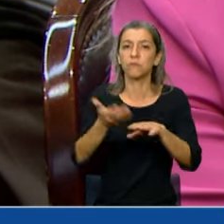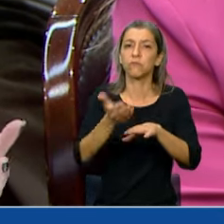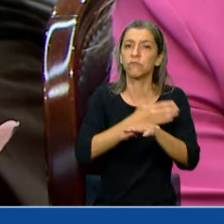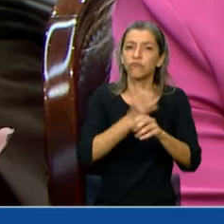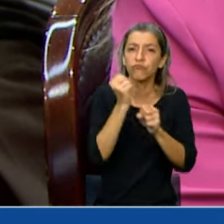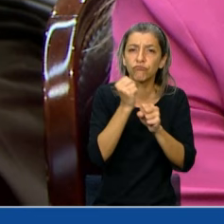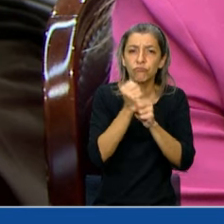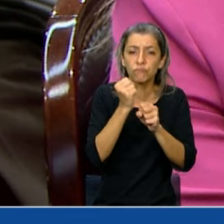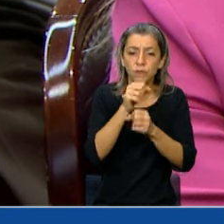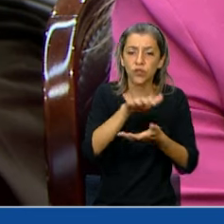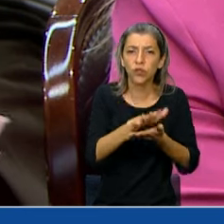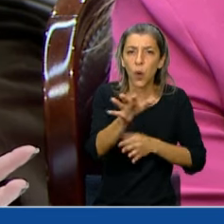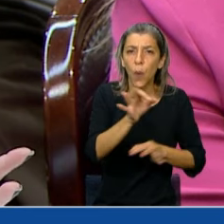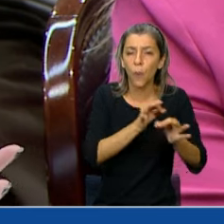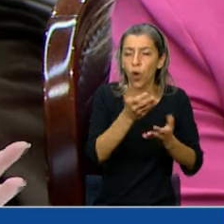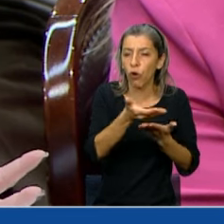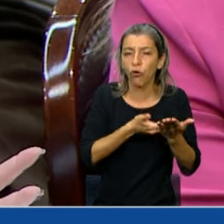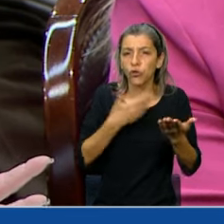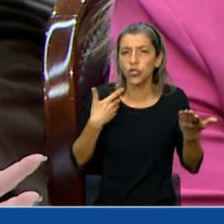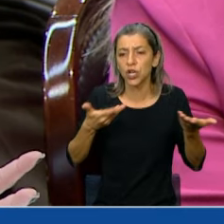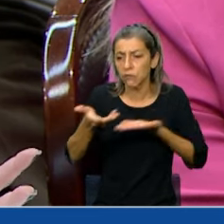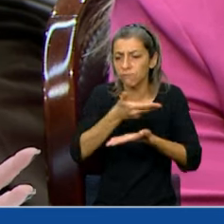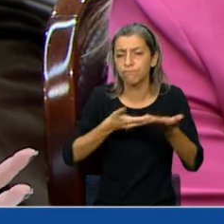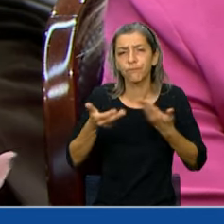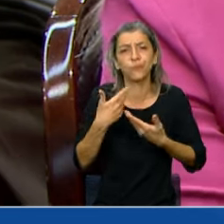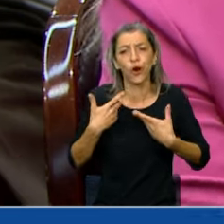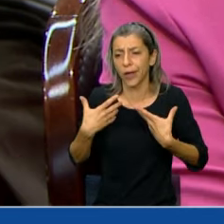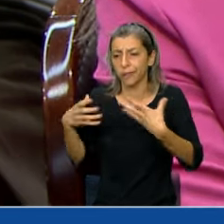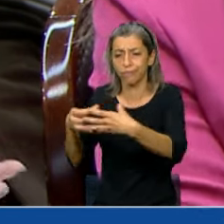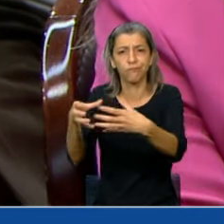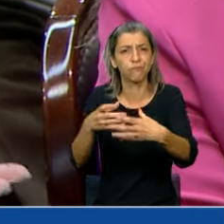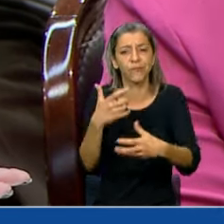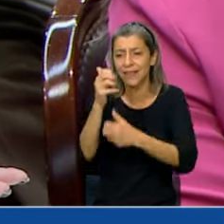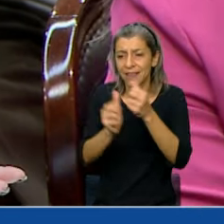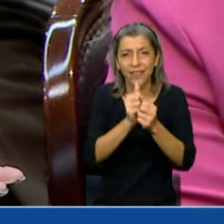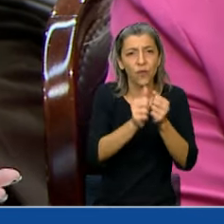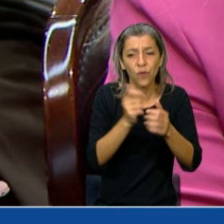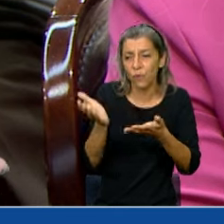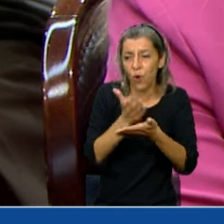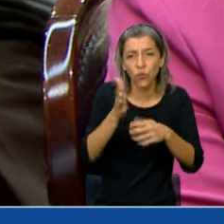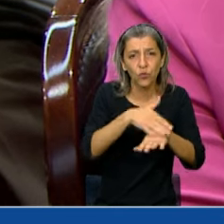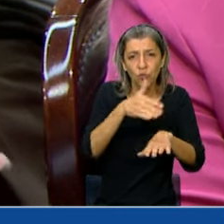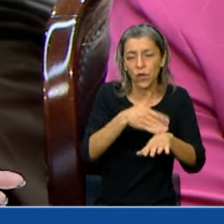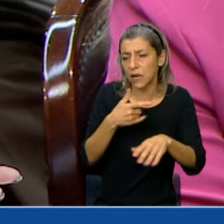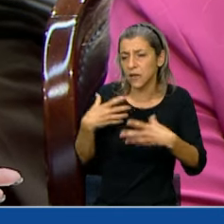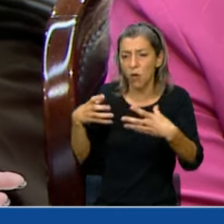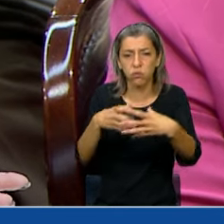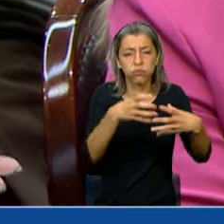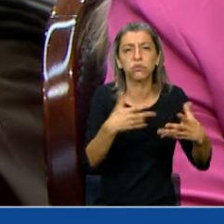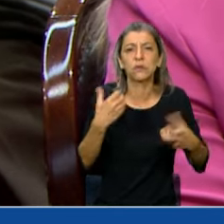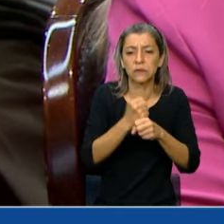una interrelación de tod los actores de la Industria del calzado y eso debemos remarcarlo porque es un